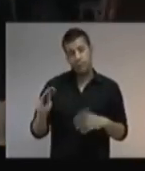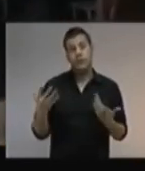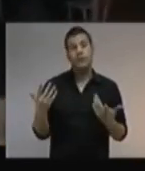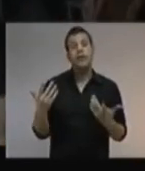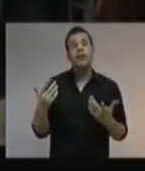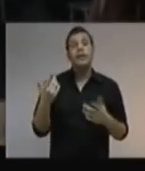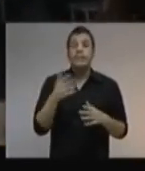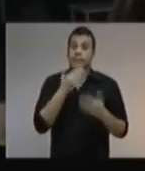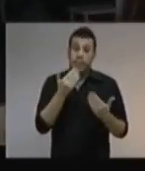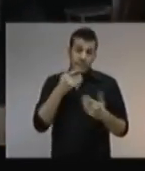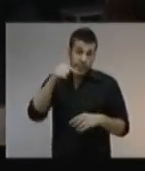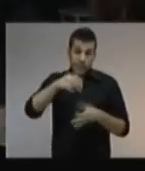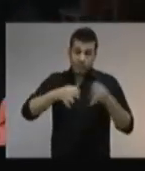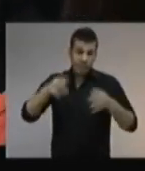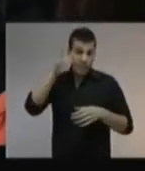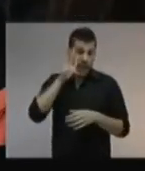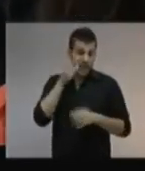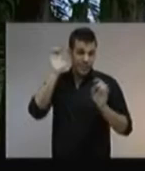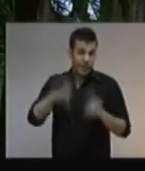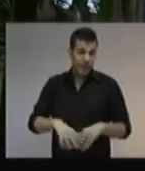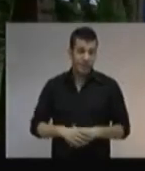barco y nada, realmente estas islas son el paraíso.